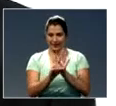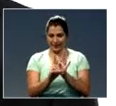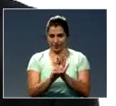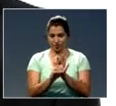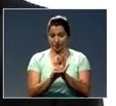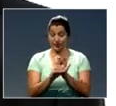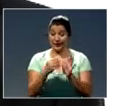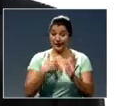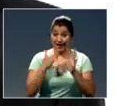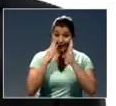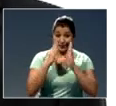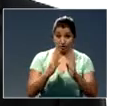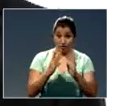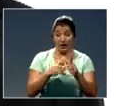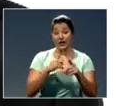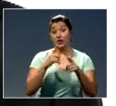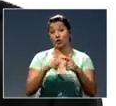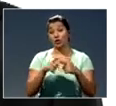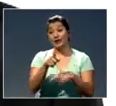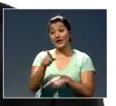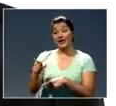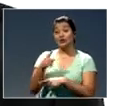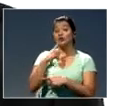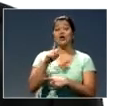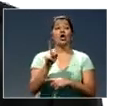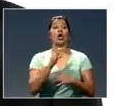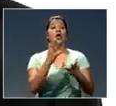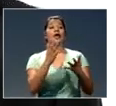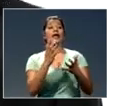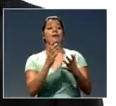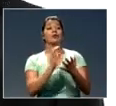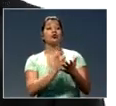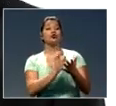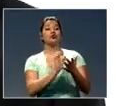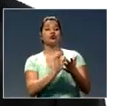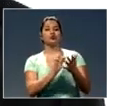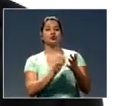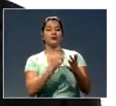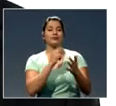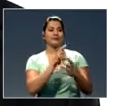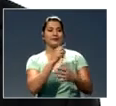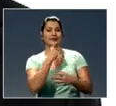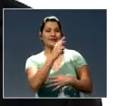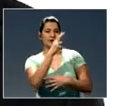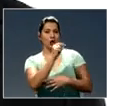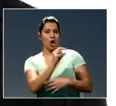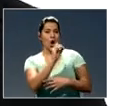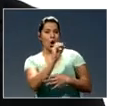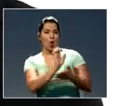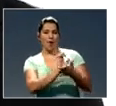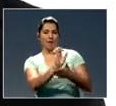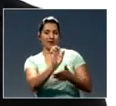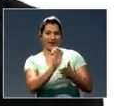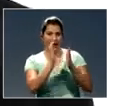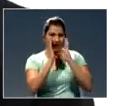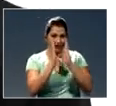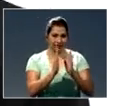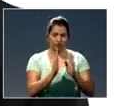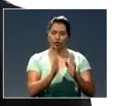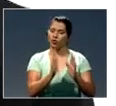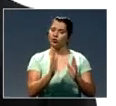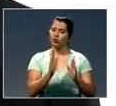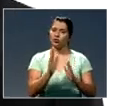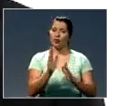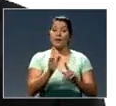diga que el espíritu no es negar el tratamiento, sí genera un tratamiento diferenciado, un trato diferenciado a las